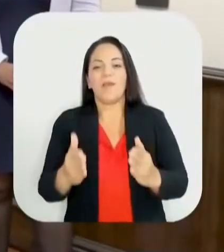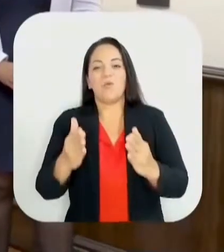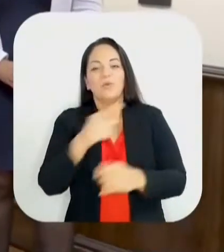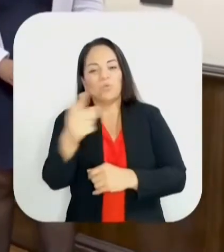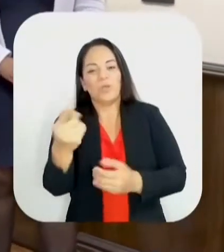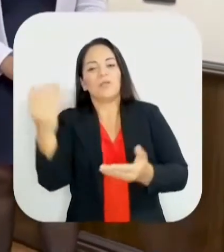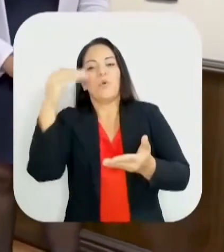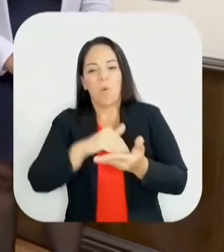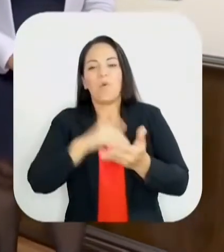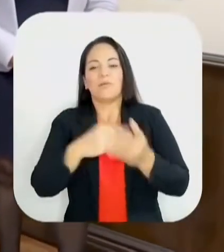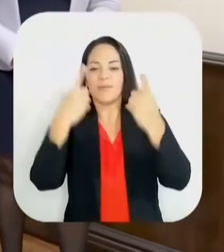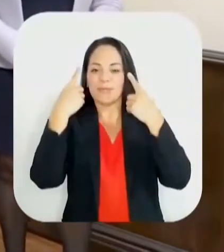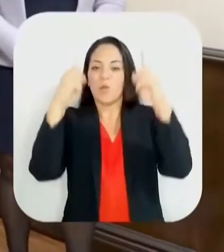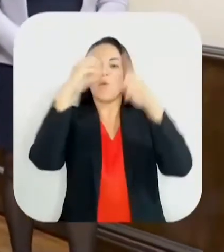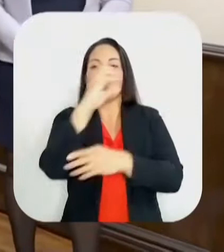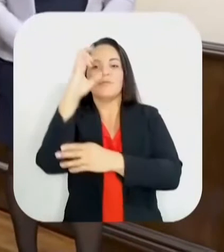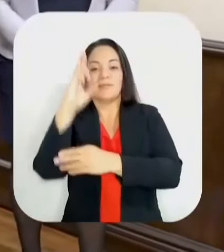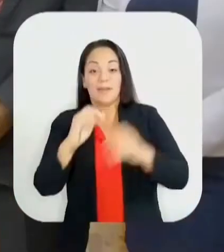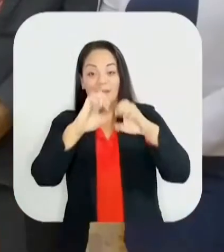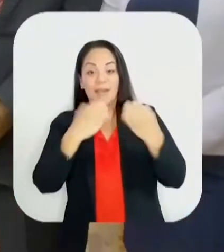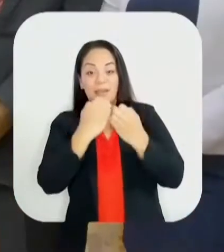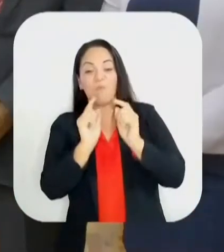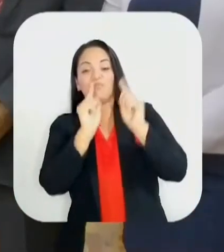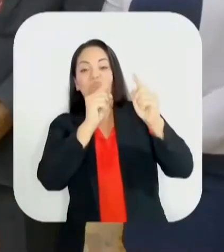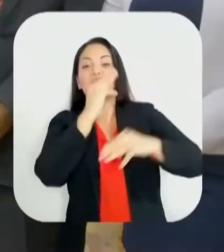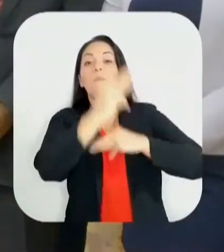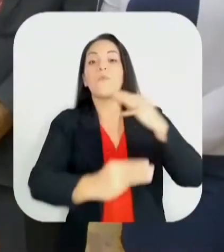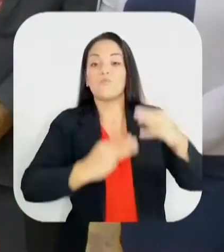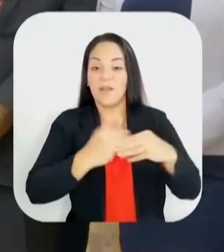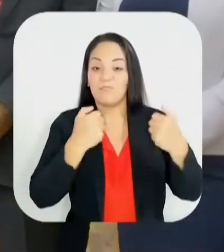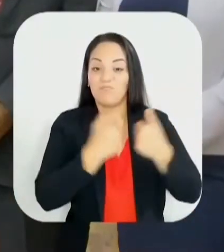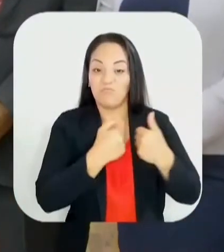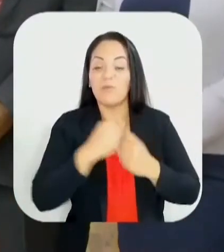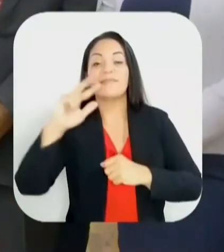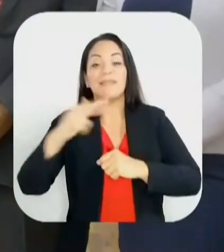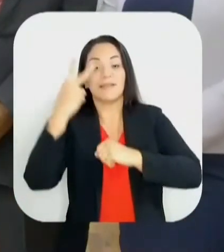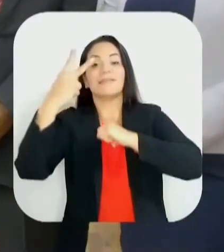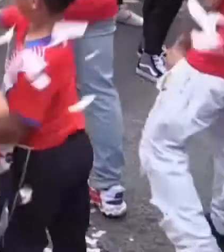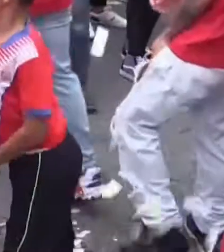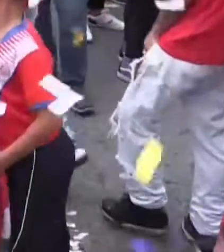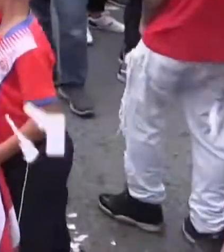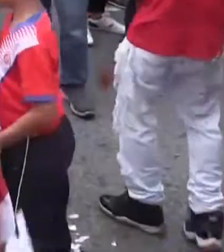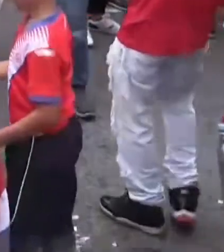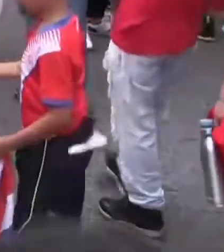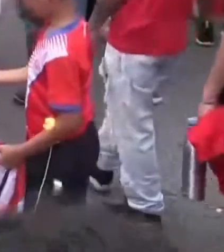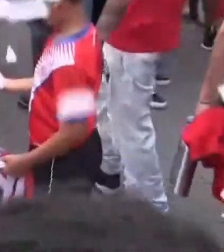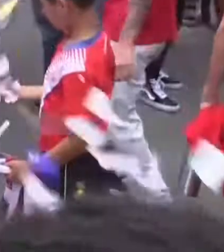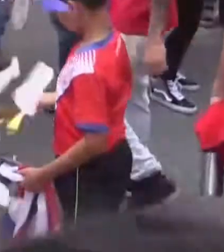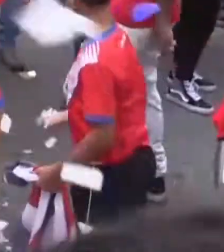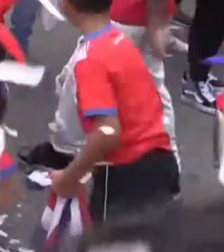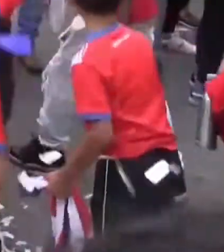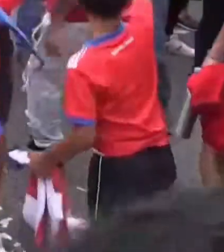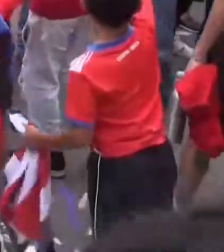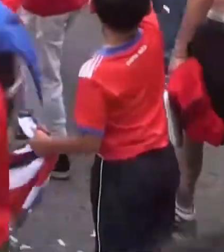más ponen a Costa Rica en un mundial por tercera vez consecutiva. Costa Rica